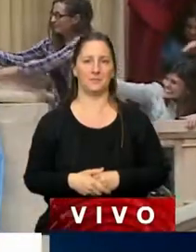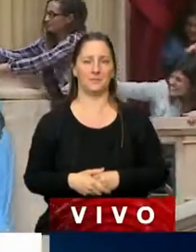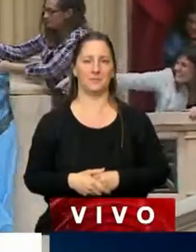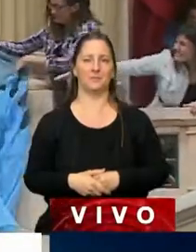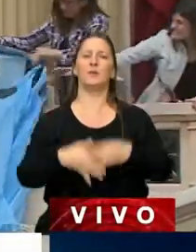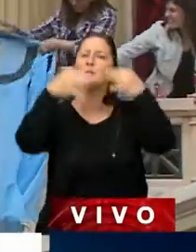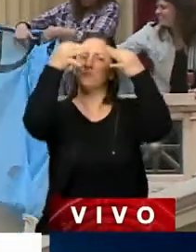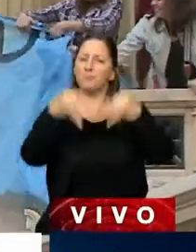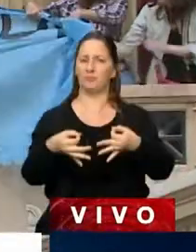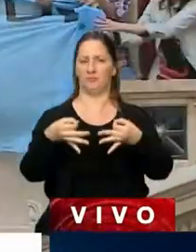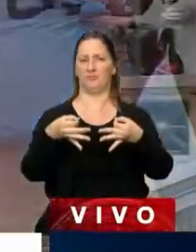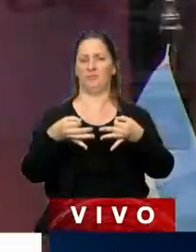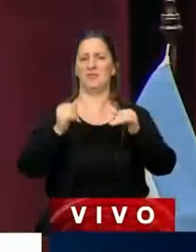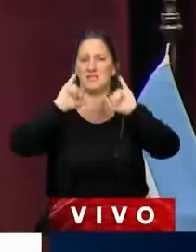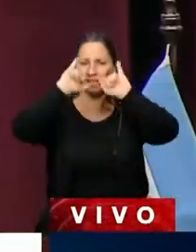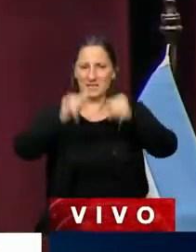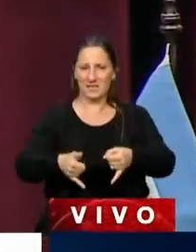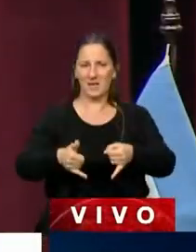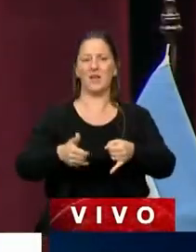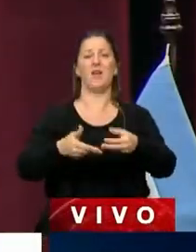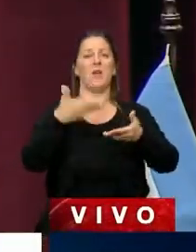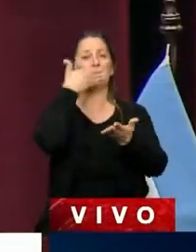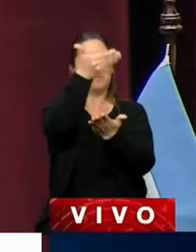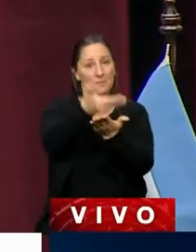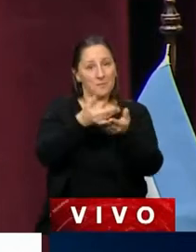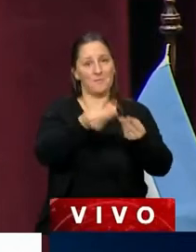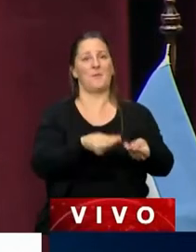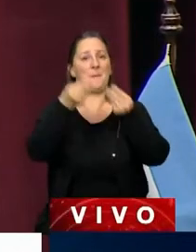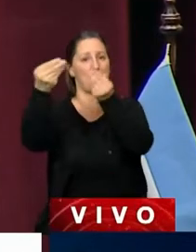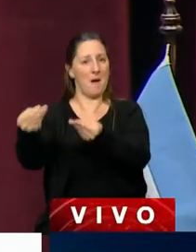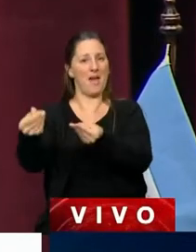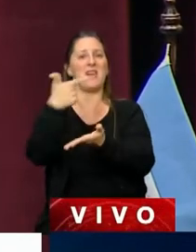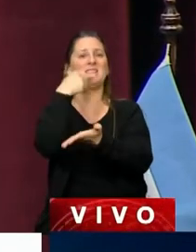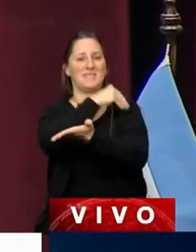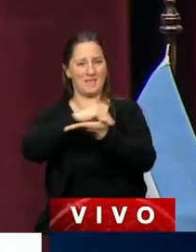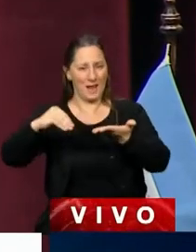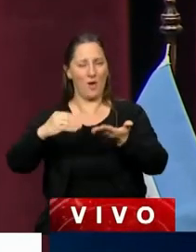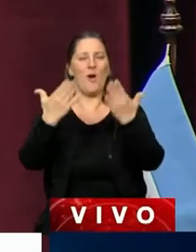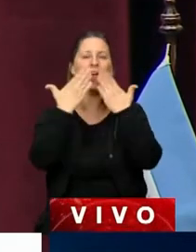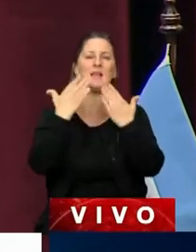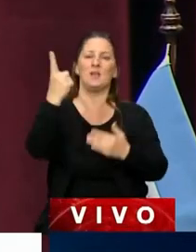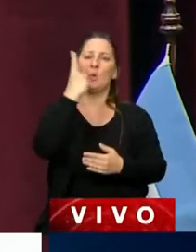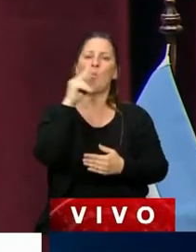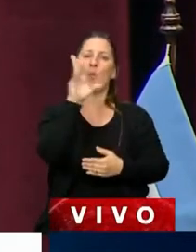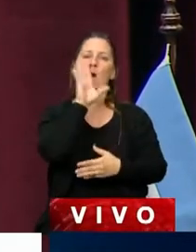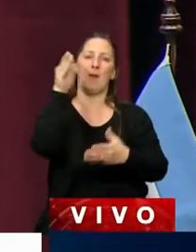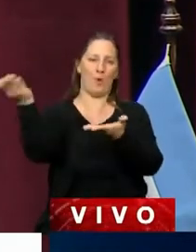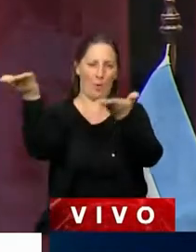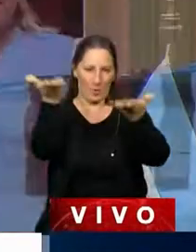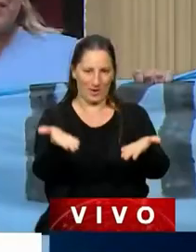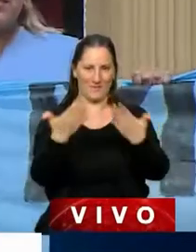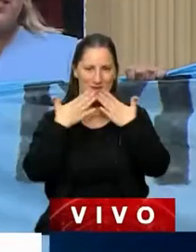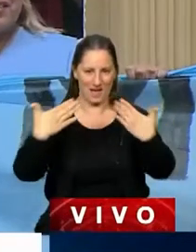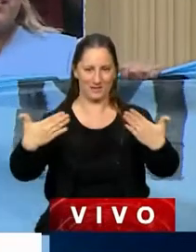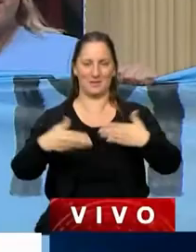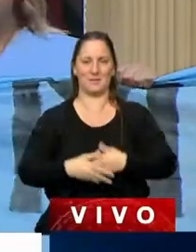Resulta afirmativa, se comunicará al Senado de la Nación. Gracias a todas y a todos por venir.